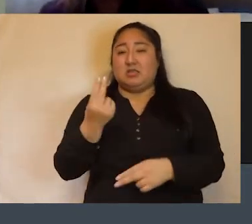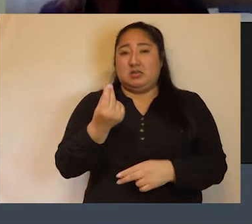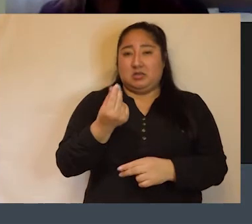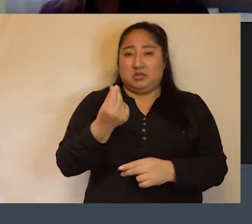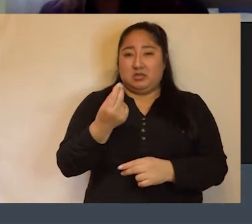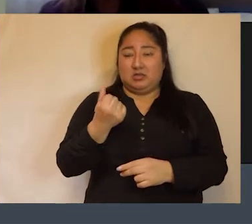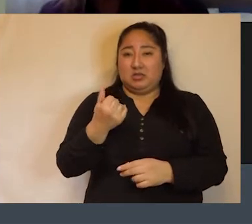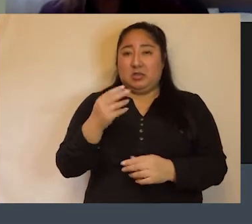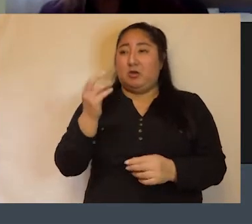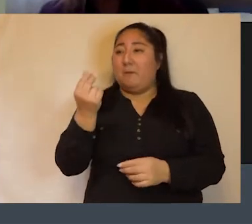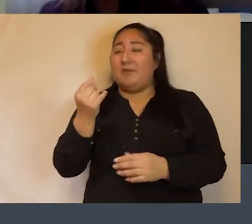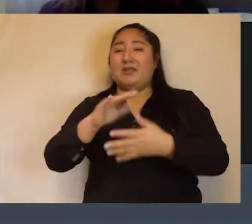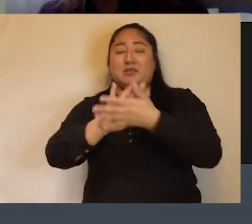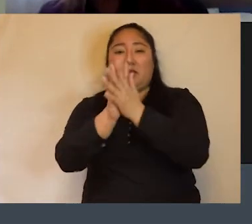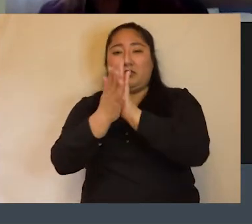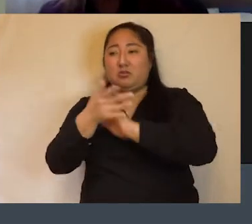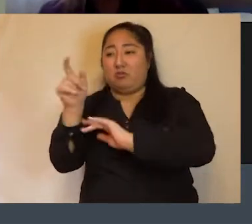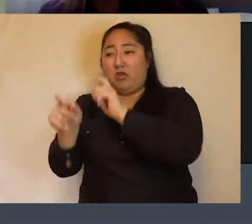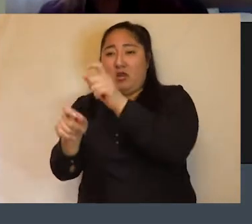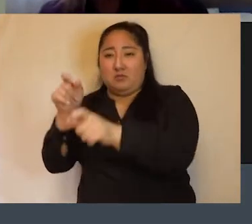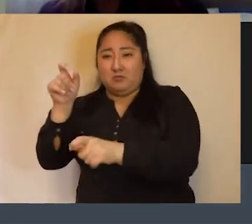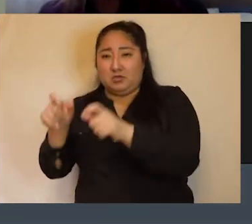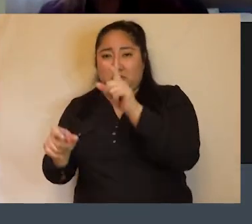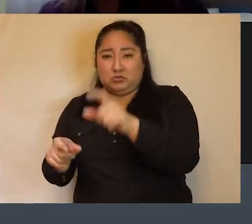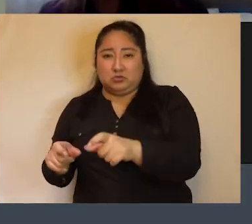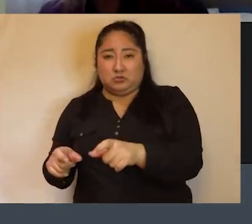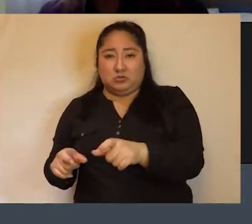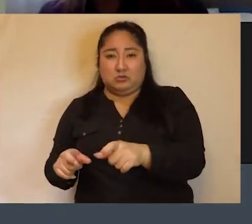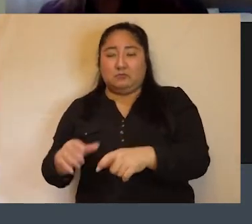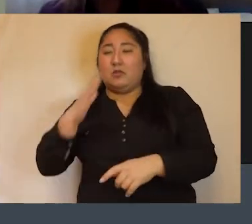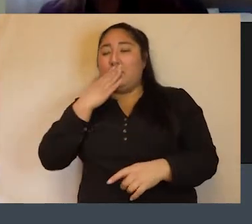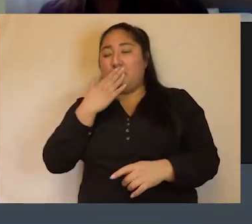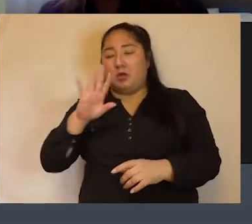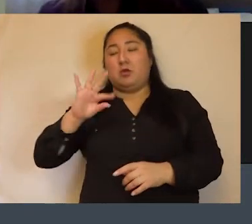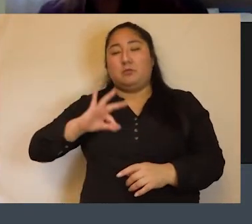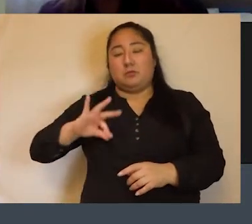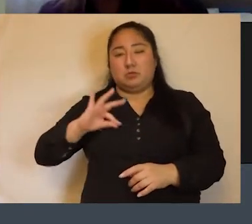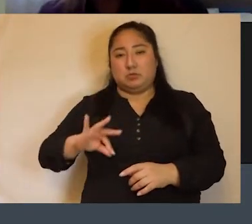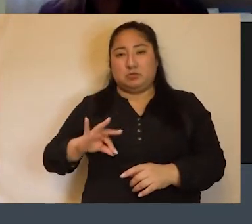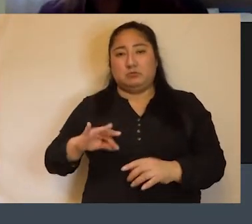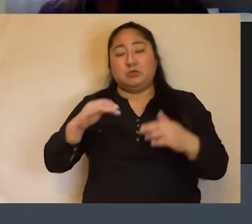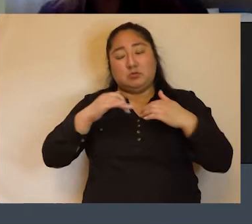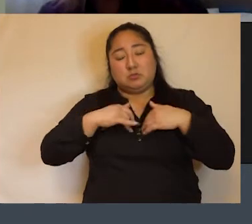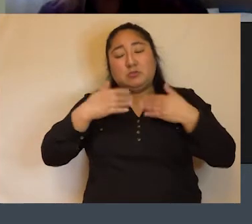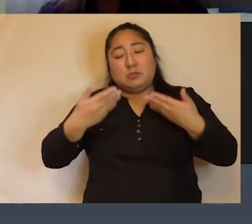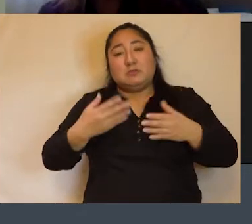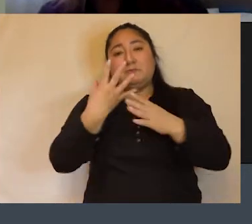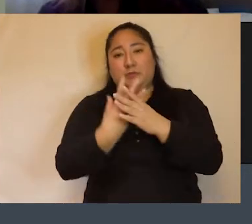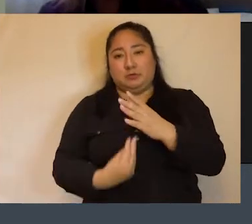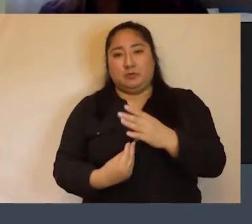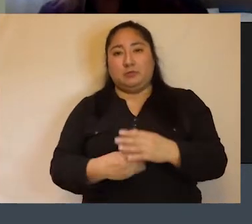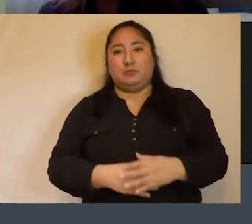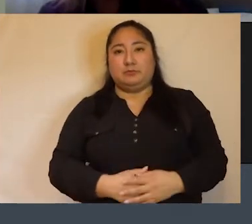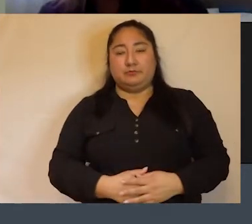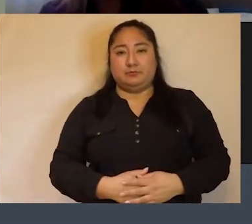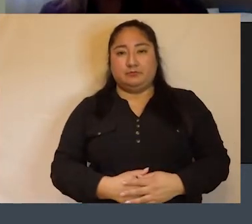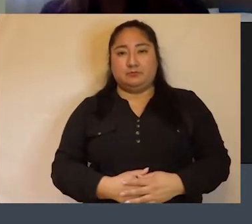gestionar las platas de todos los contribuyentes con miras a tener mejores pensiones. Con eso termino.